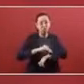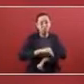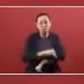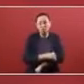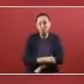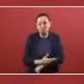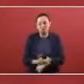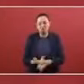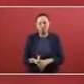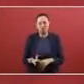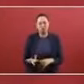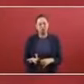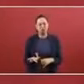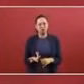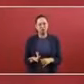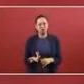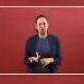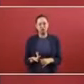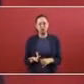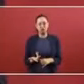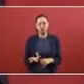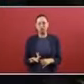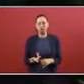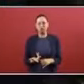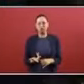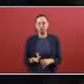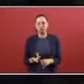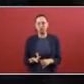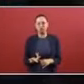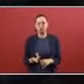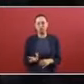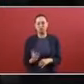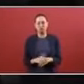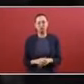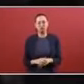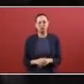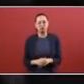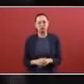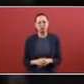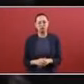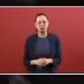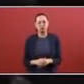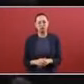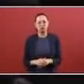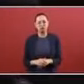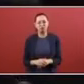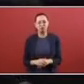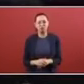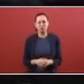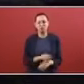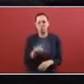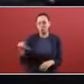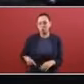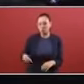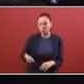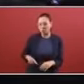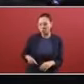de que si no tienen los servidores